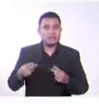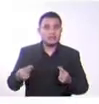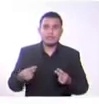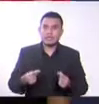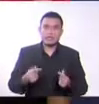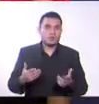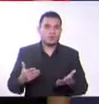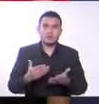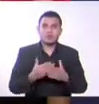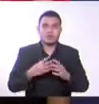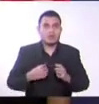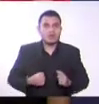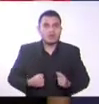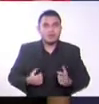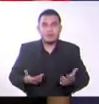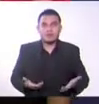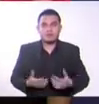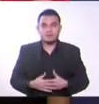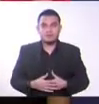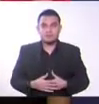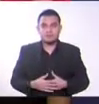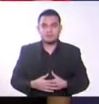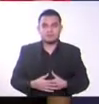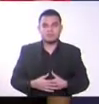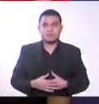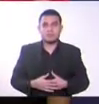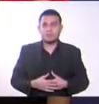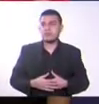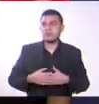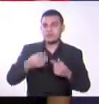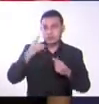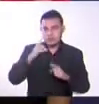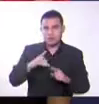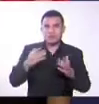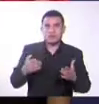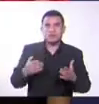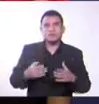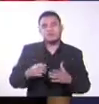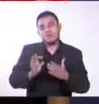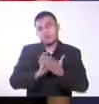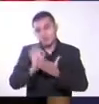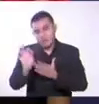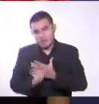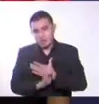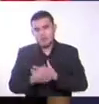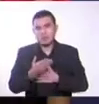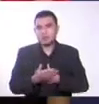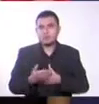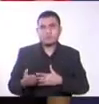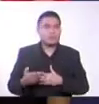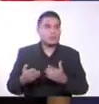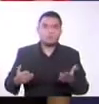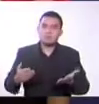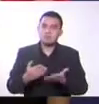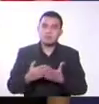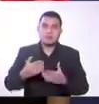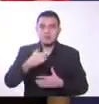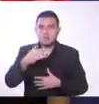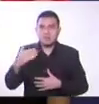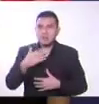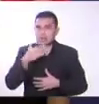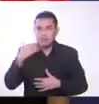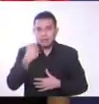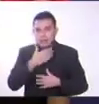llega al Estado, por lo tanto, son obras, son proyectos que no van a llegar al país. ¿Qué sucede,